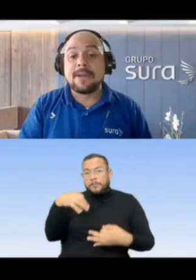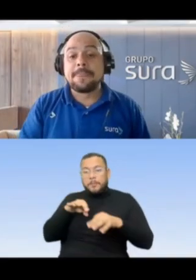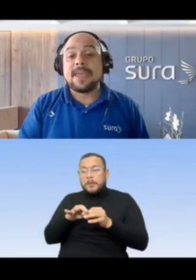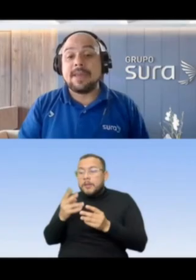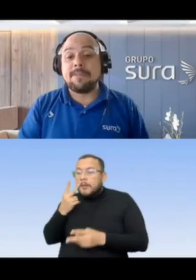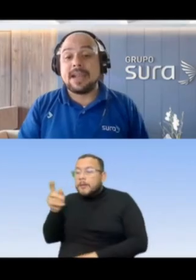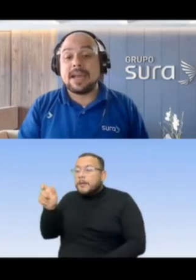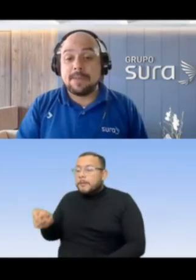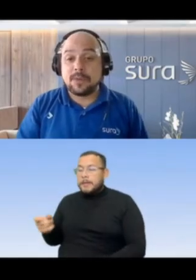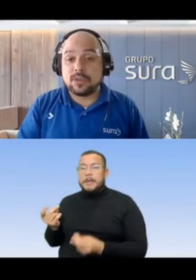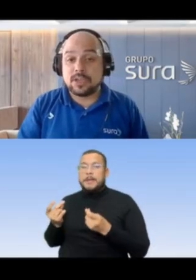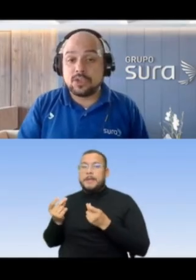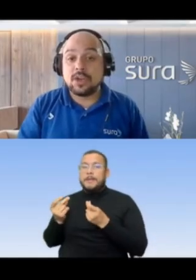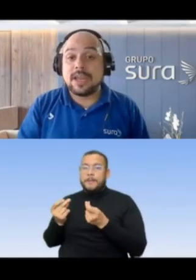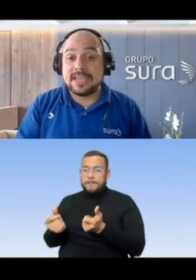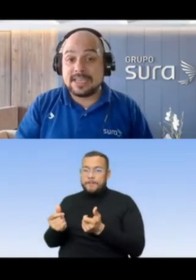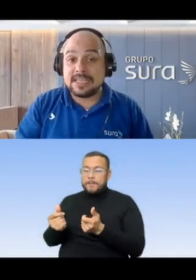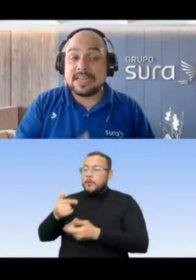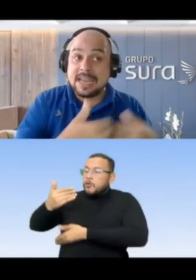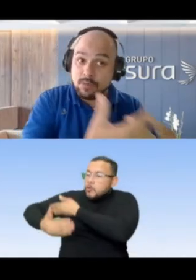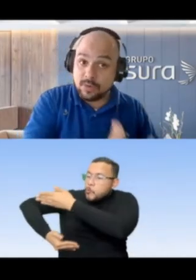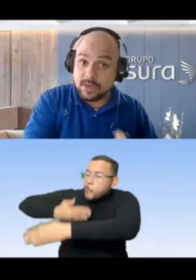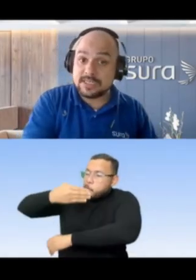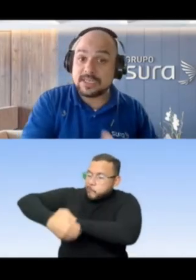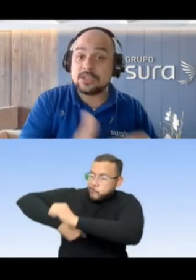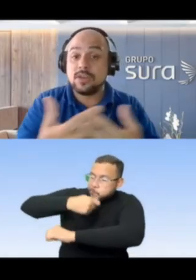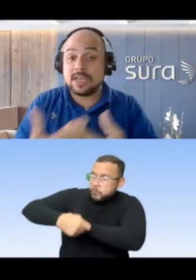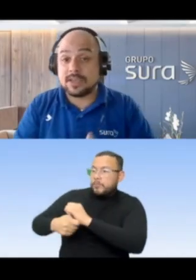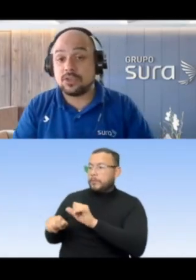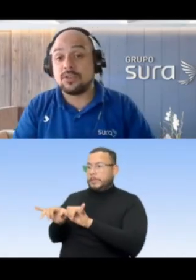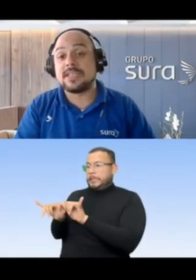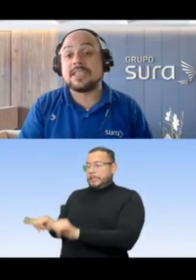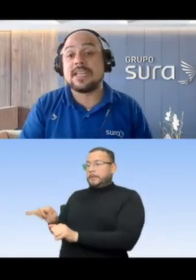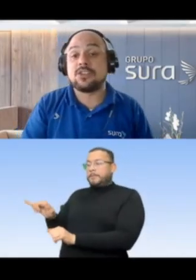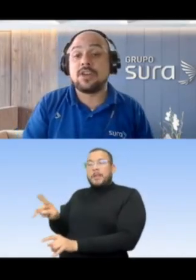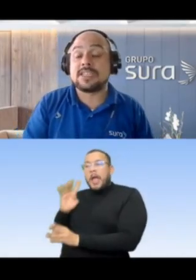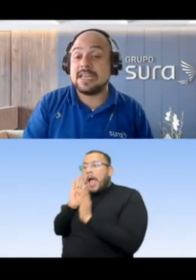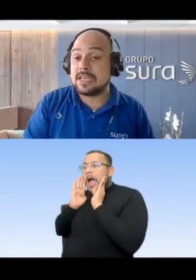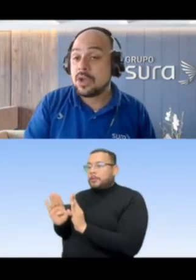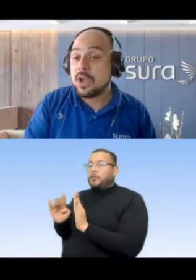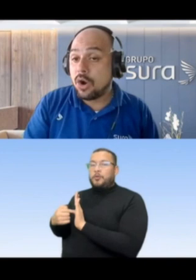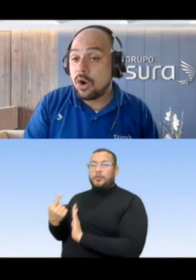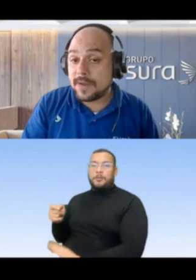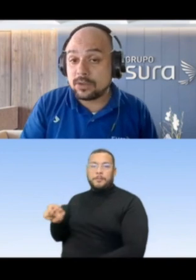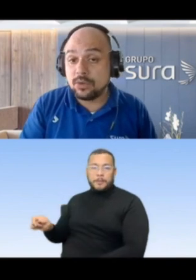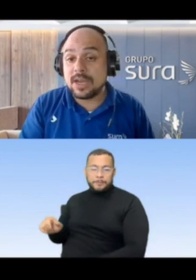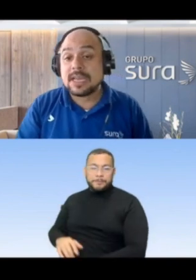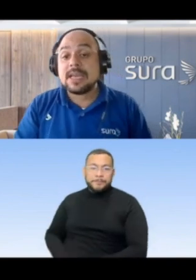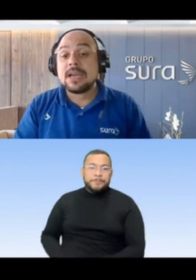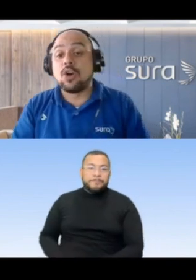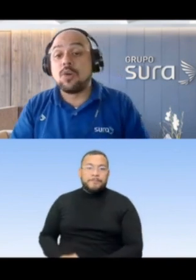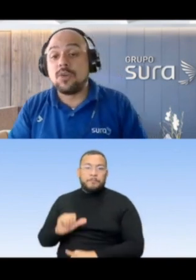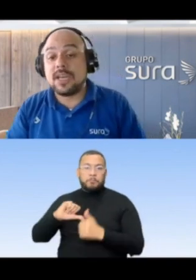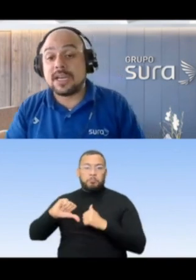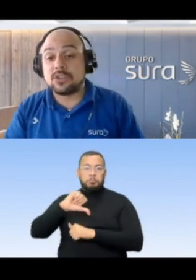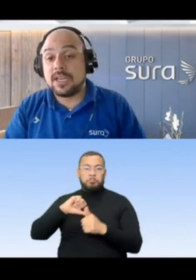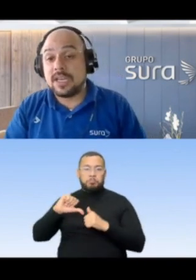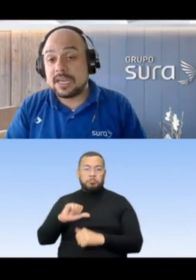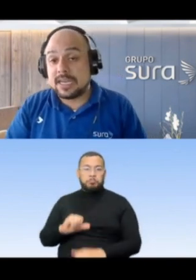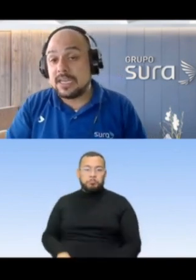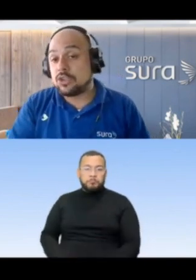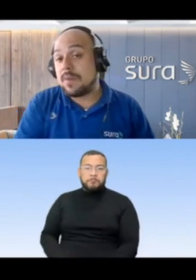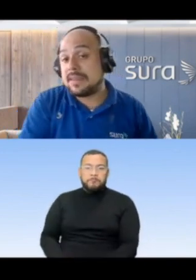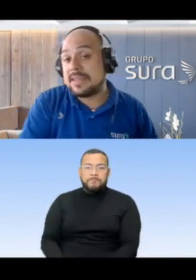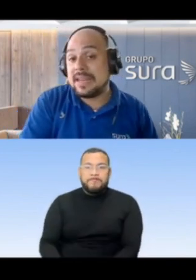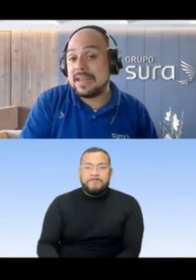manera rápida, embalaje y protección, es decir, la inmovilización y atención de esas lesiones, heridas o fracturas,